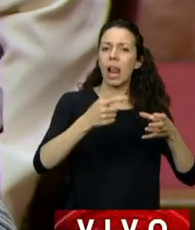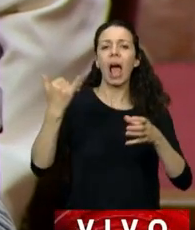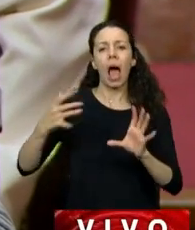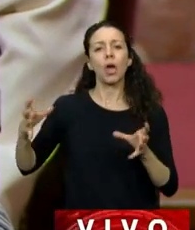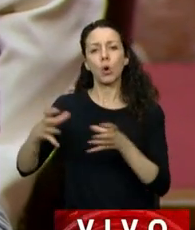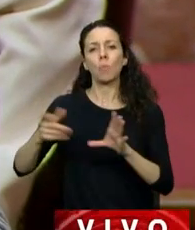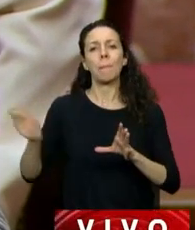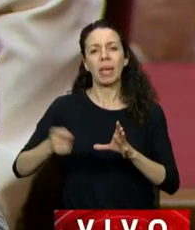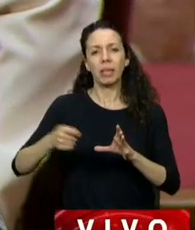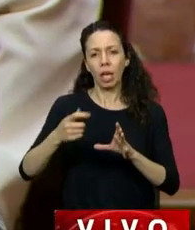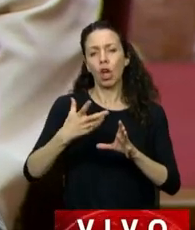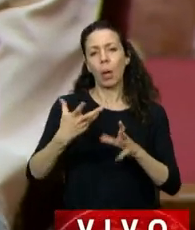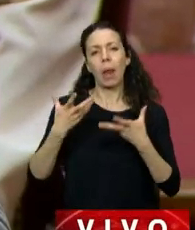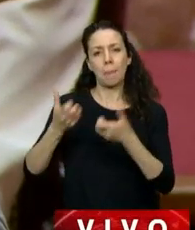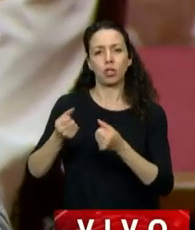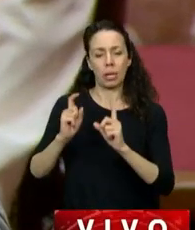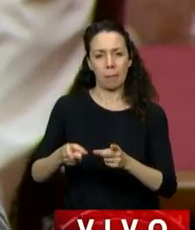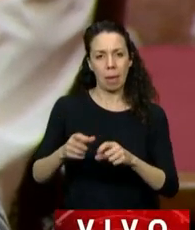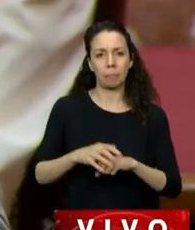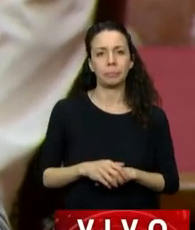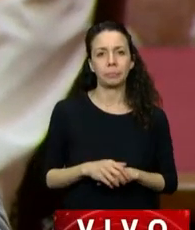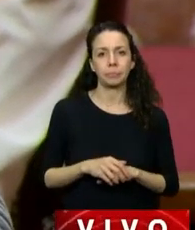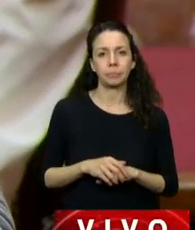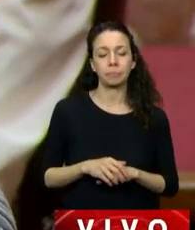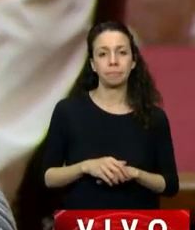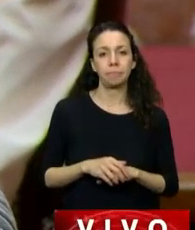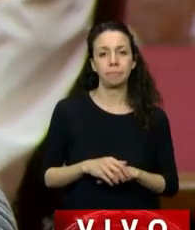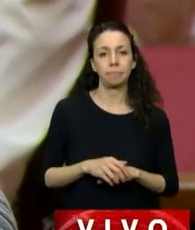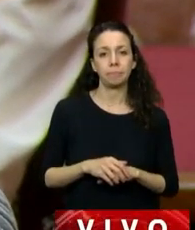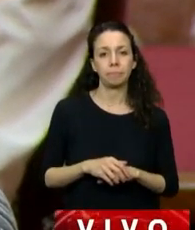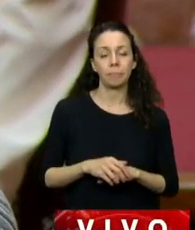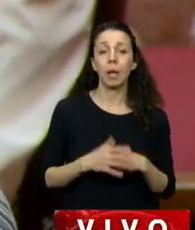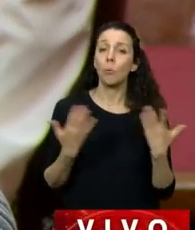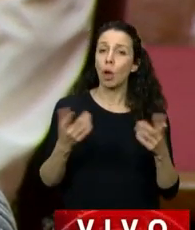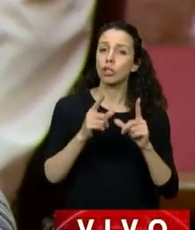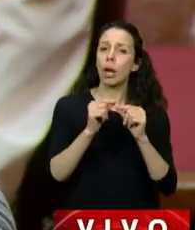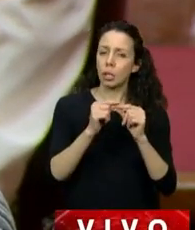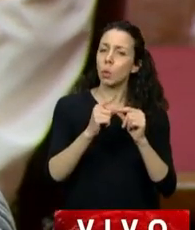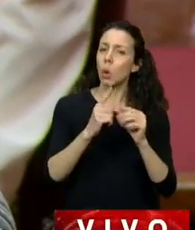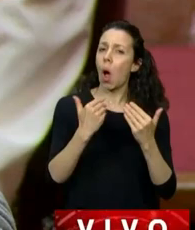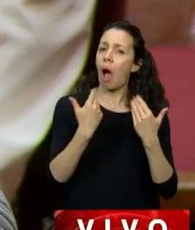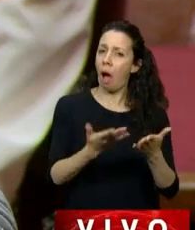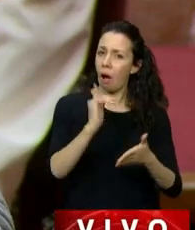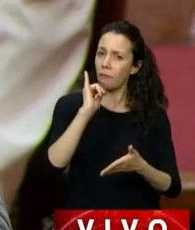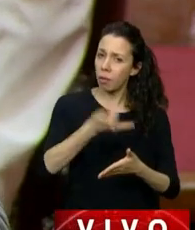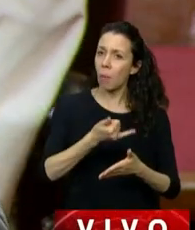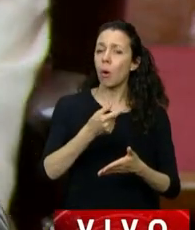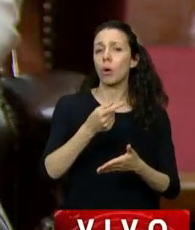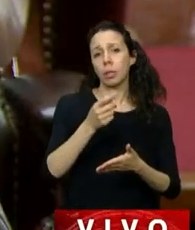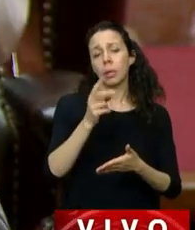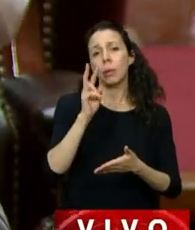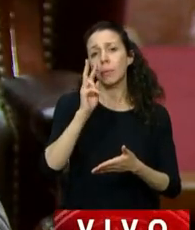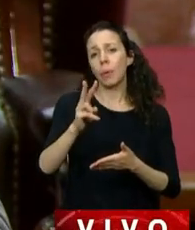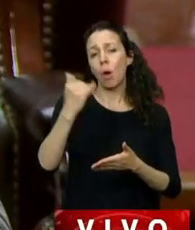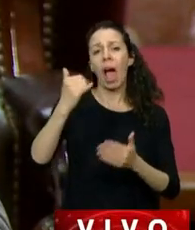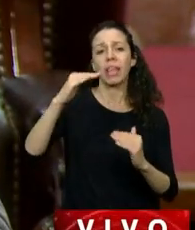para ir en ese sentido. Toda medida en ese sentido es bienvenida. incluso si viene mezclada con injusticias contra el movimiento